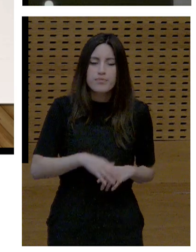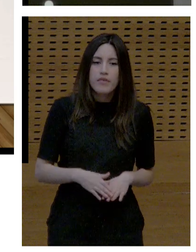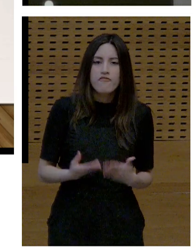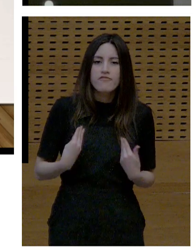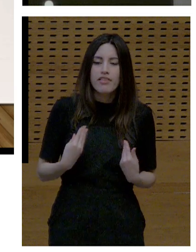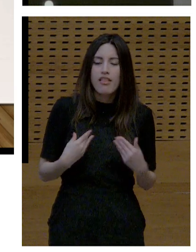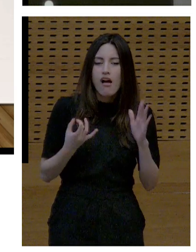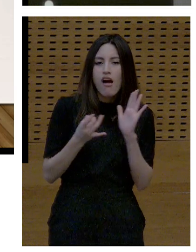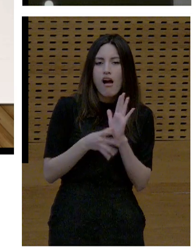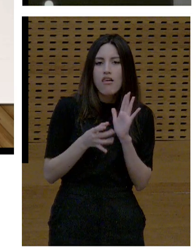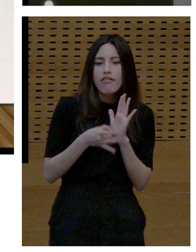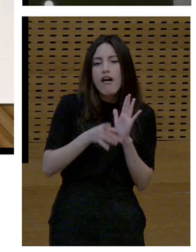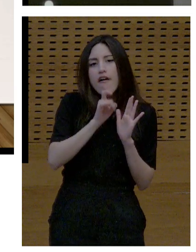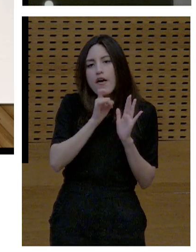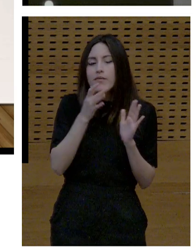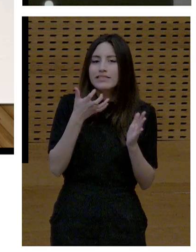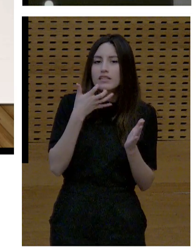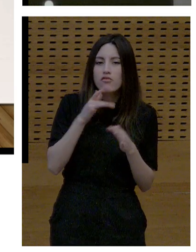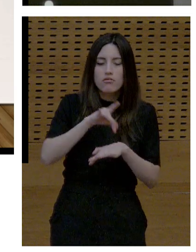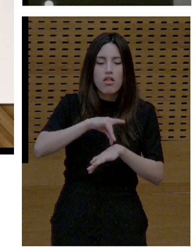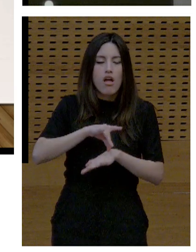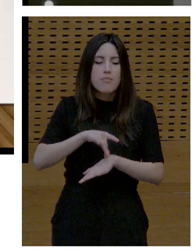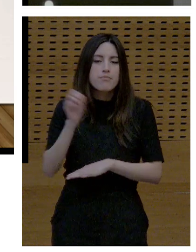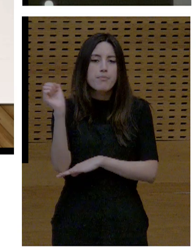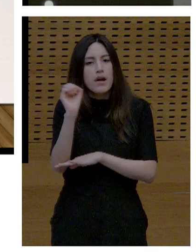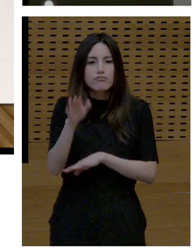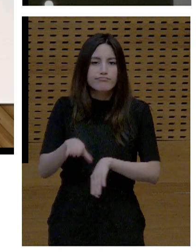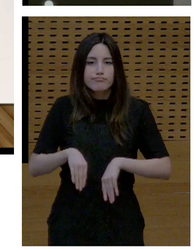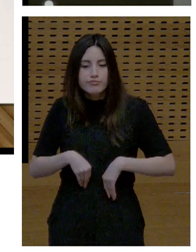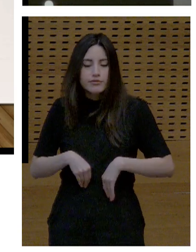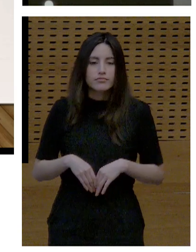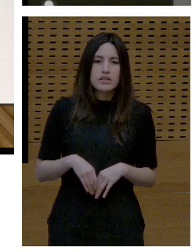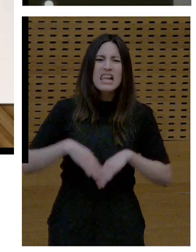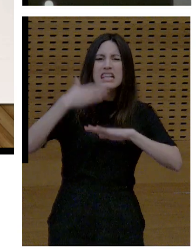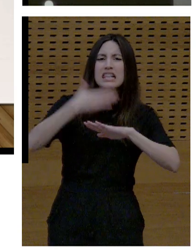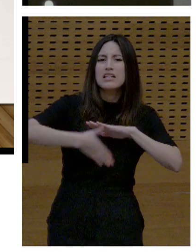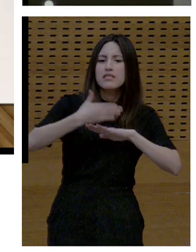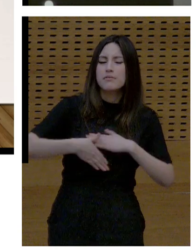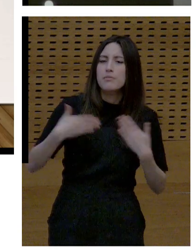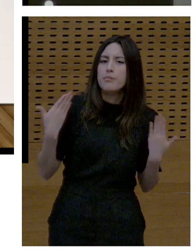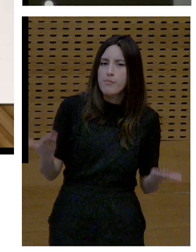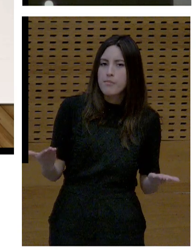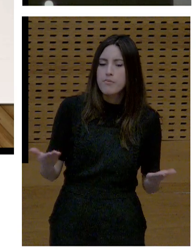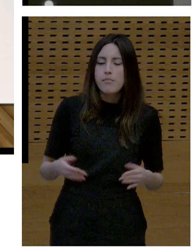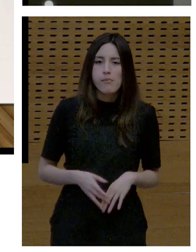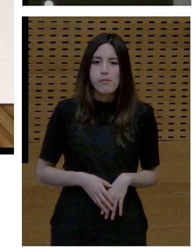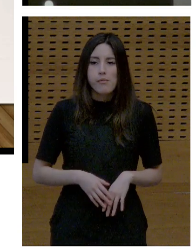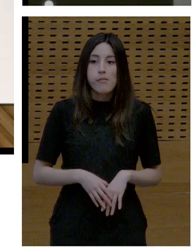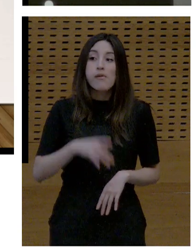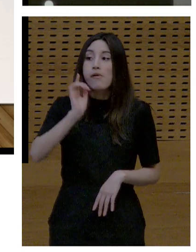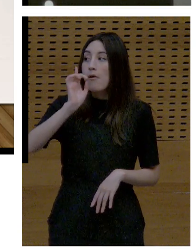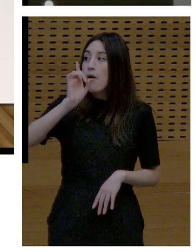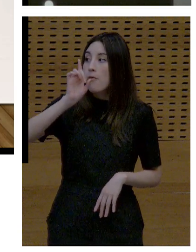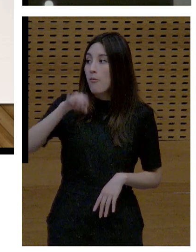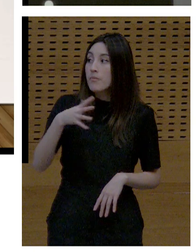vida cuando se tiene una enfermedad de Parkinson, cuáles son los síntomas que más limitan y, como siempre que